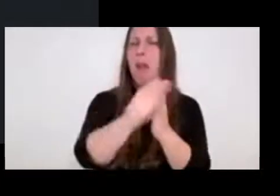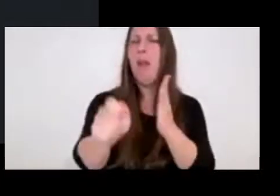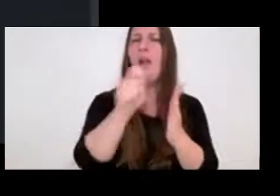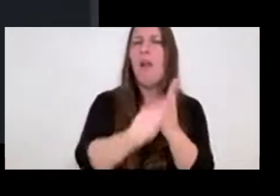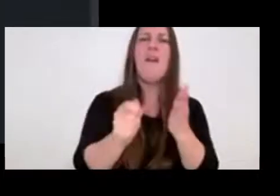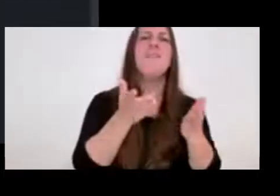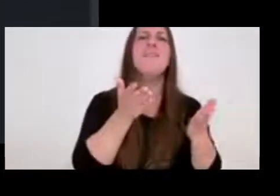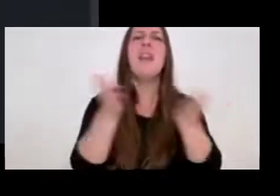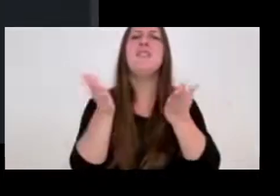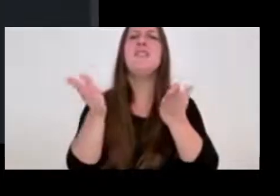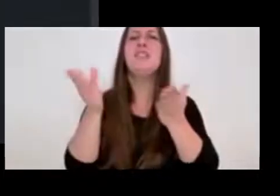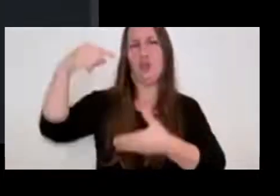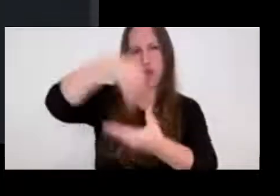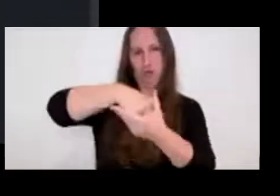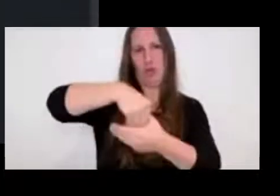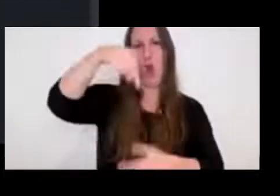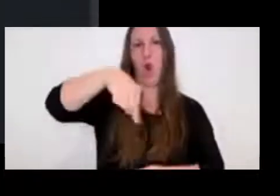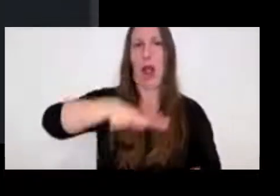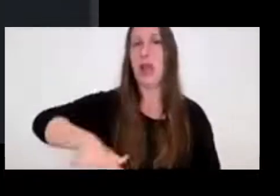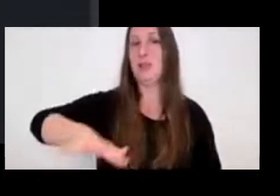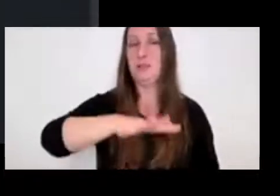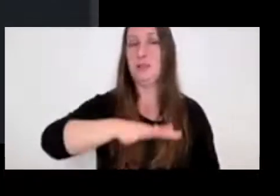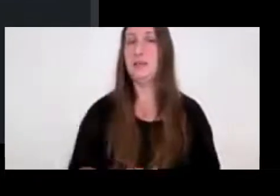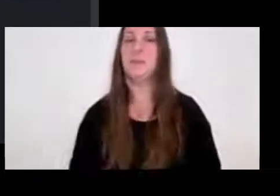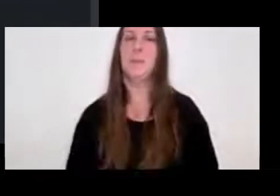beneficios locales, digamos, ¿no?